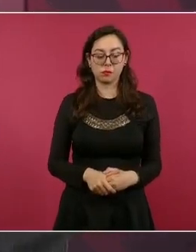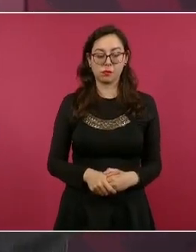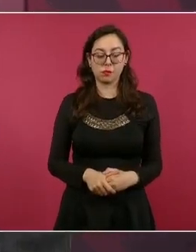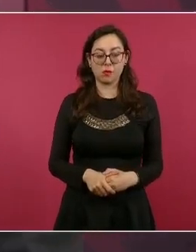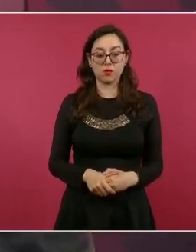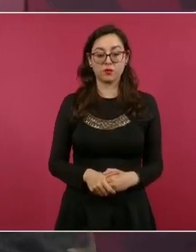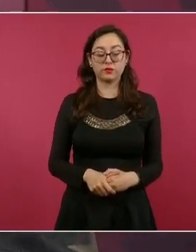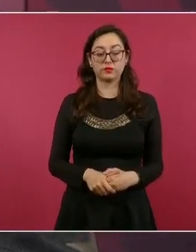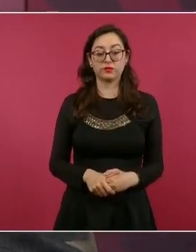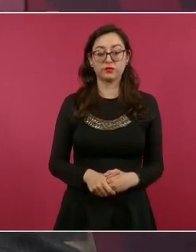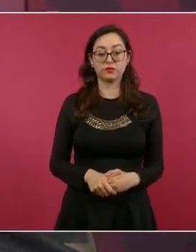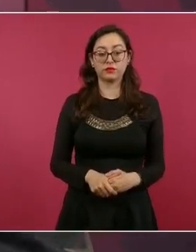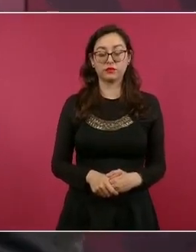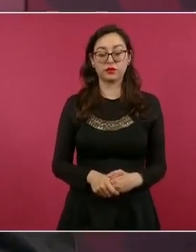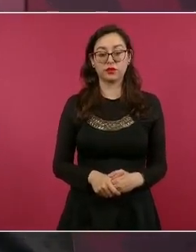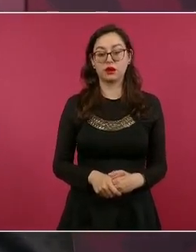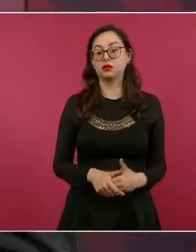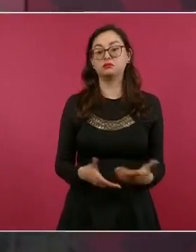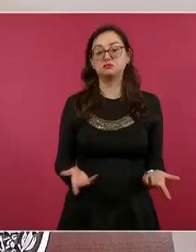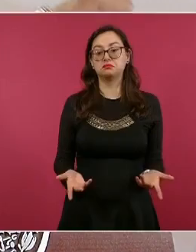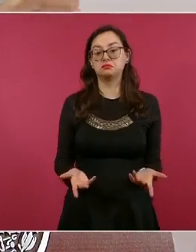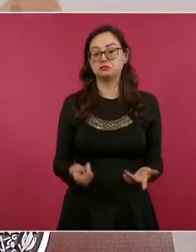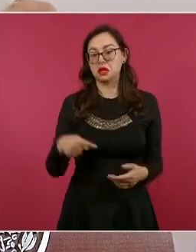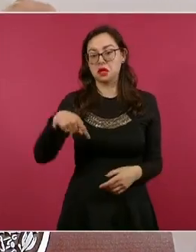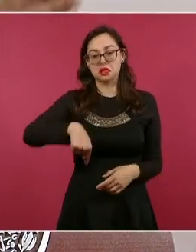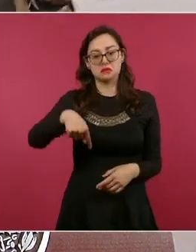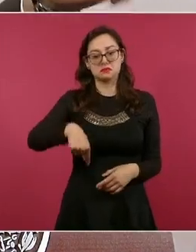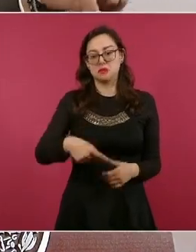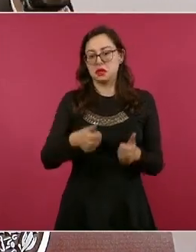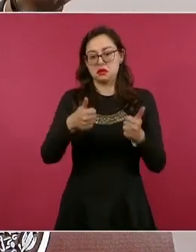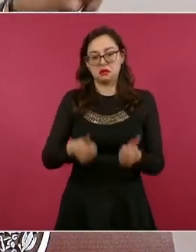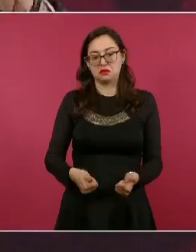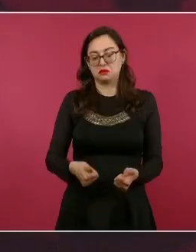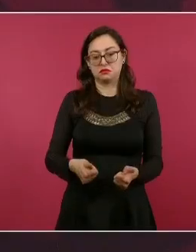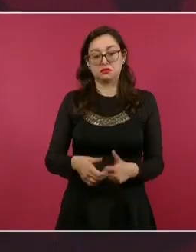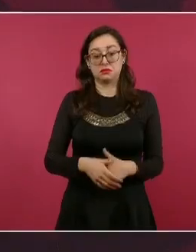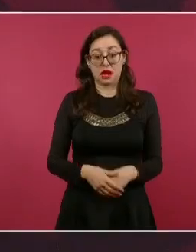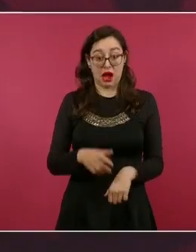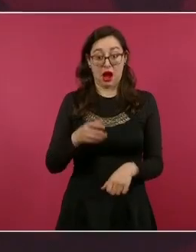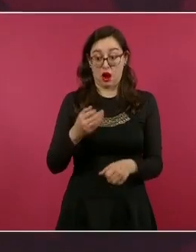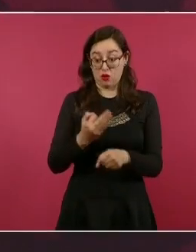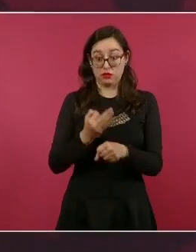Este fin, de aquí oficina. Hoy el acto, ya nos vamos a ir.